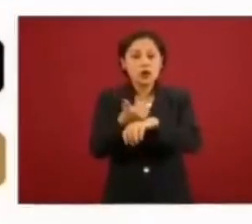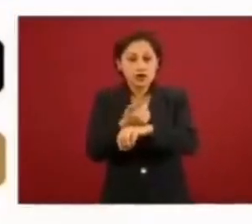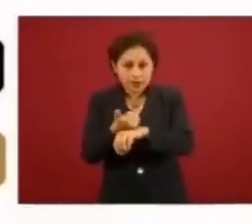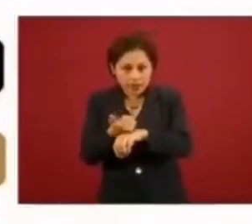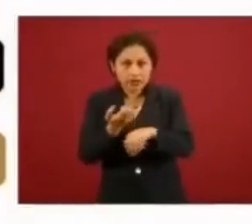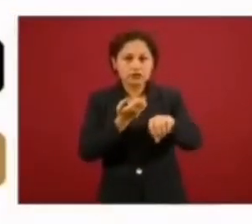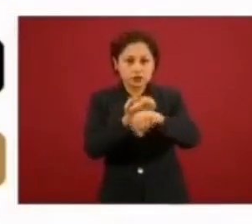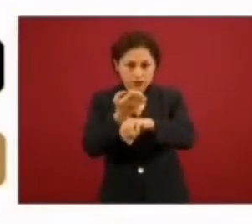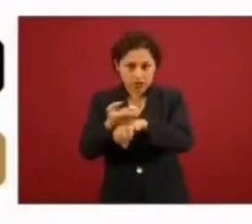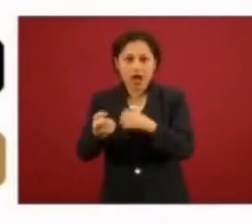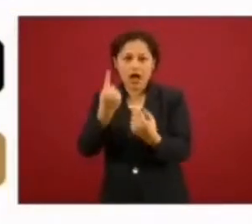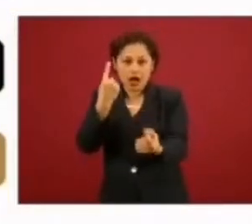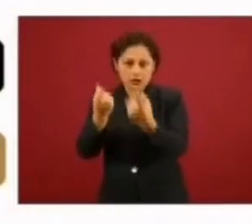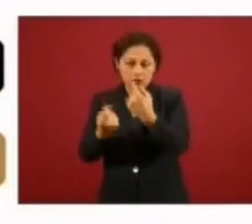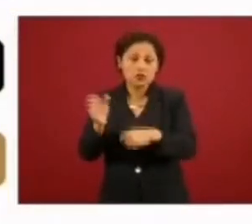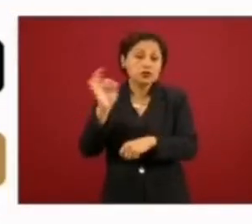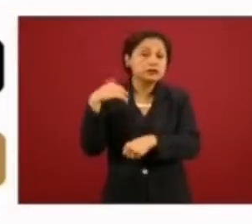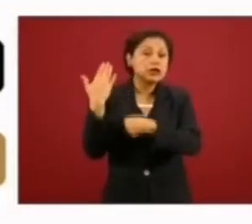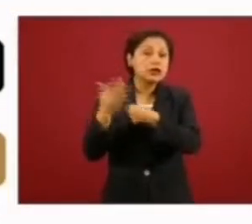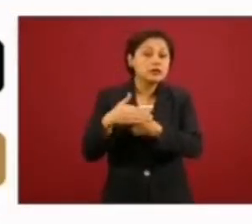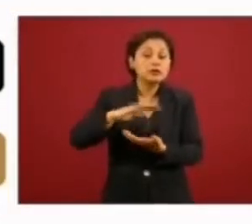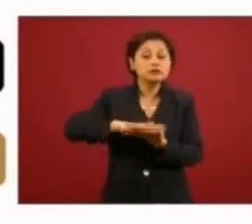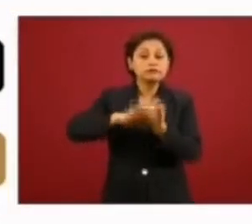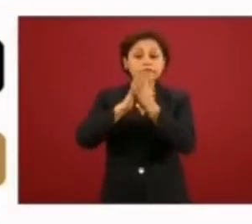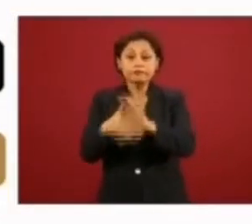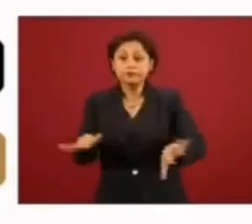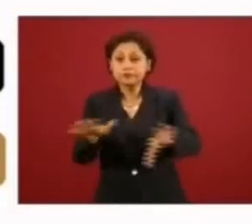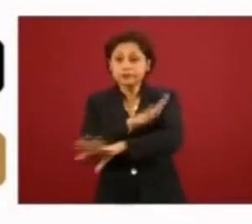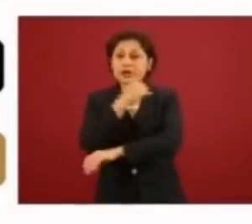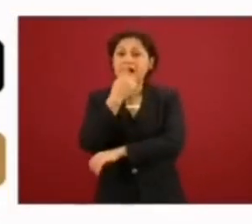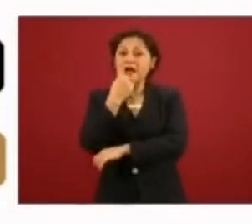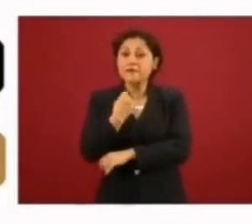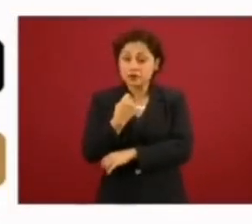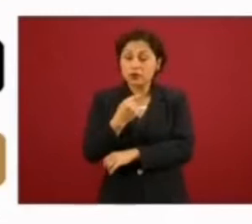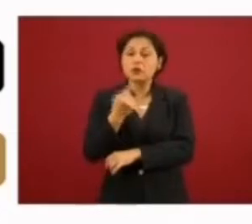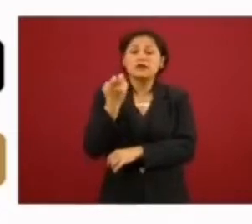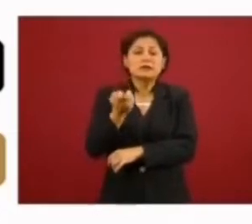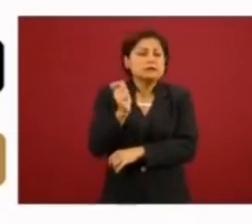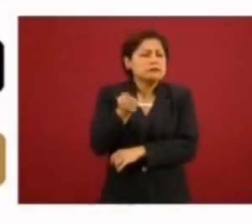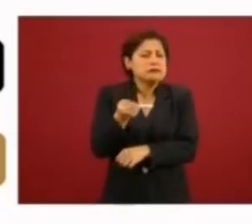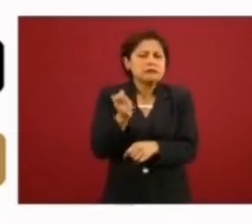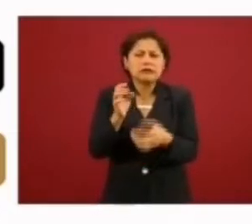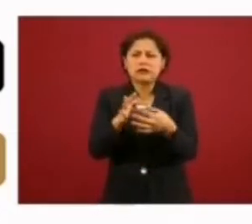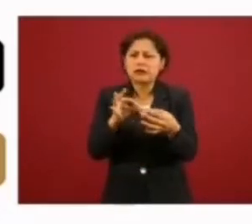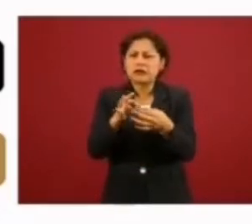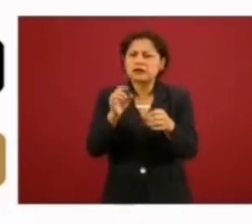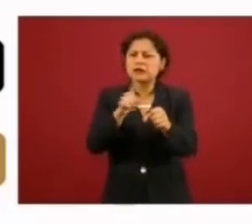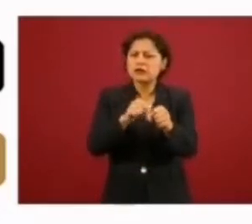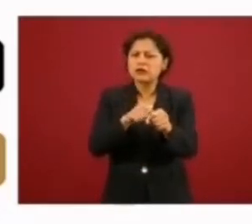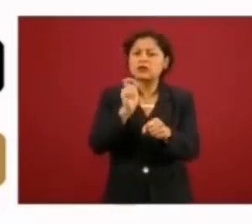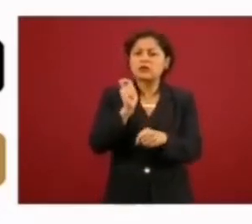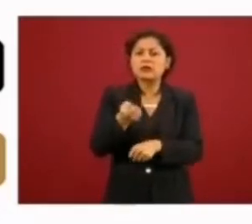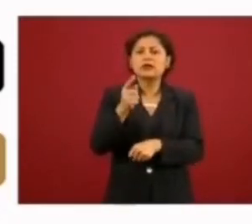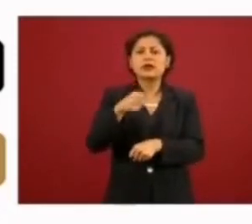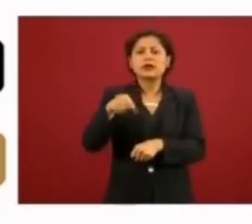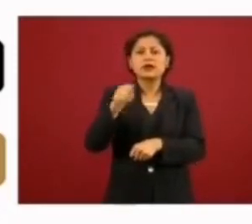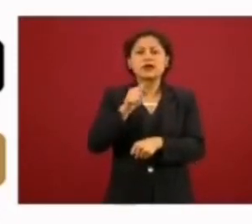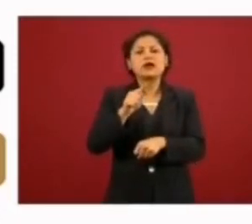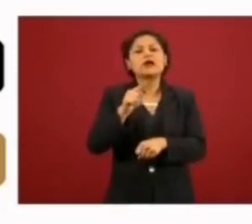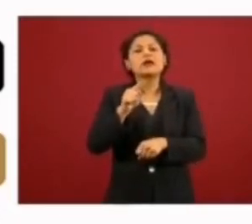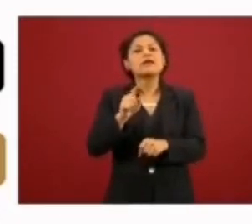en su momento van a pasar al color rojo. Lo que quieren decir estos colores es la cantidad de casos que se han detectado en esas